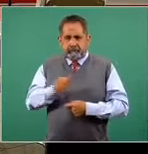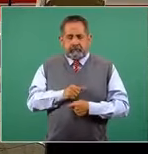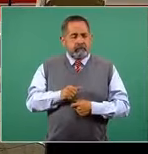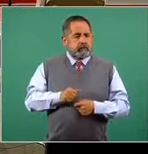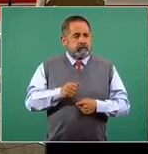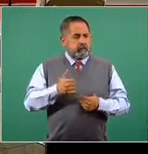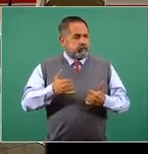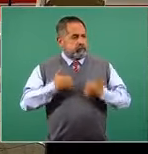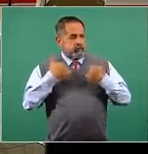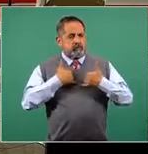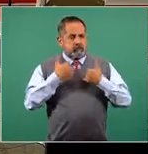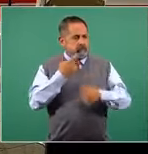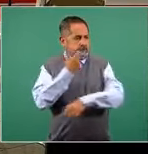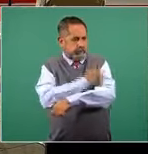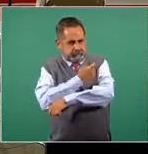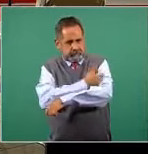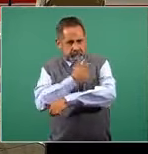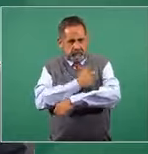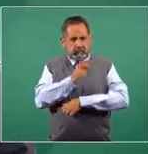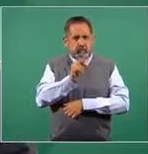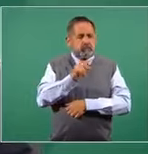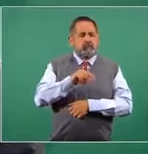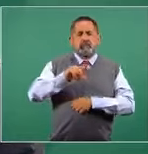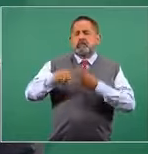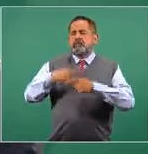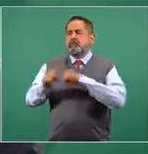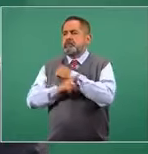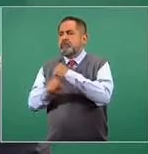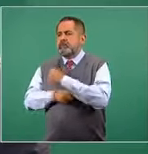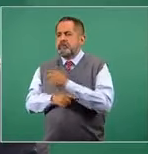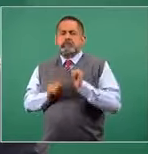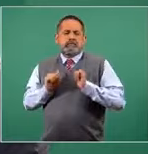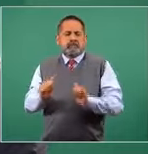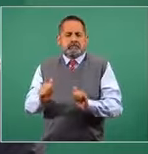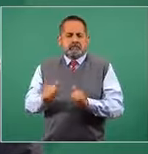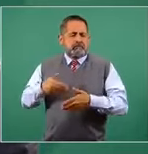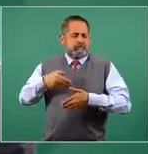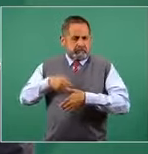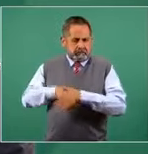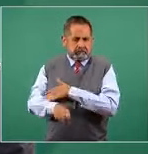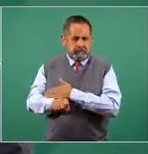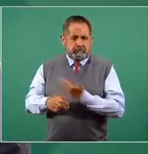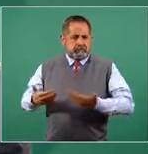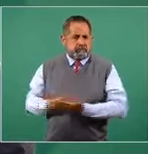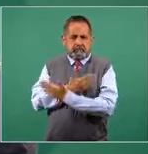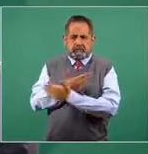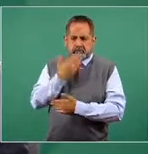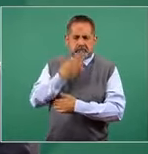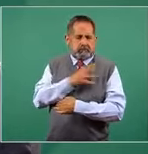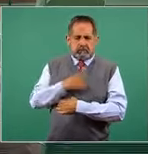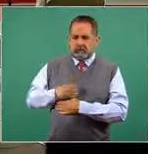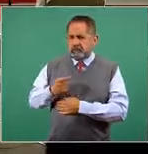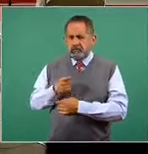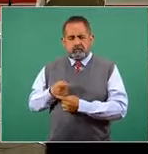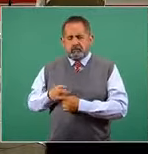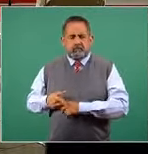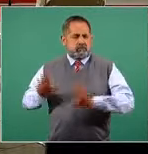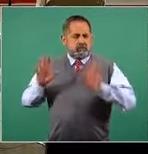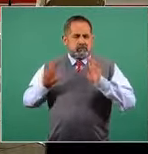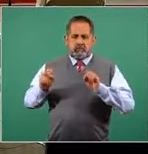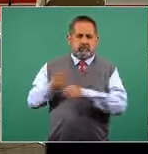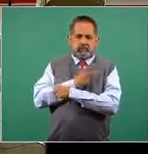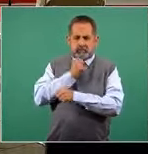reproductiva para que no les dé rubiola cuando están embarazadas y por lo tanto sus hijos, hijas en formación